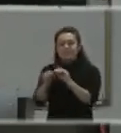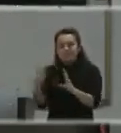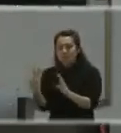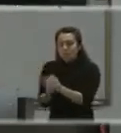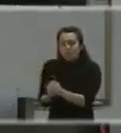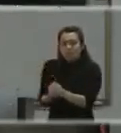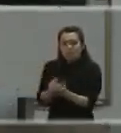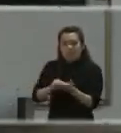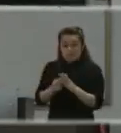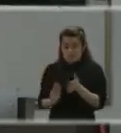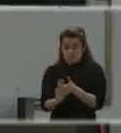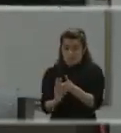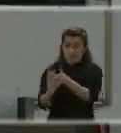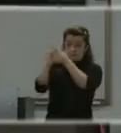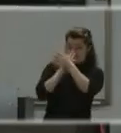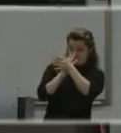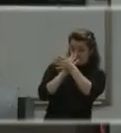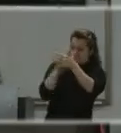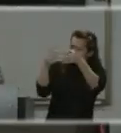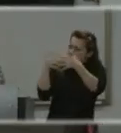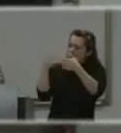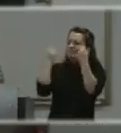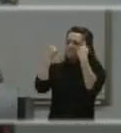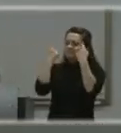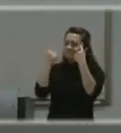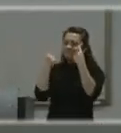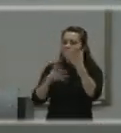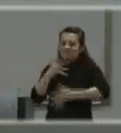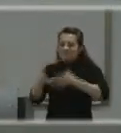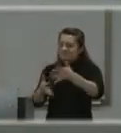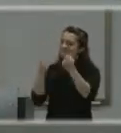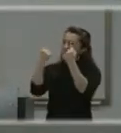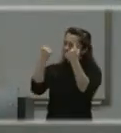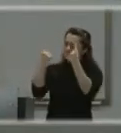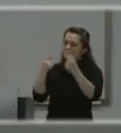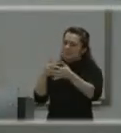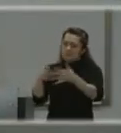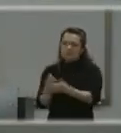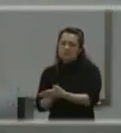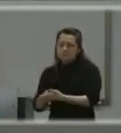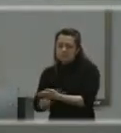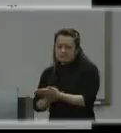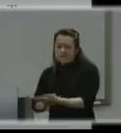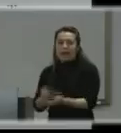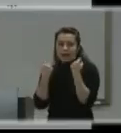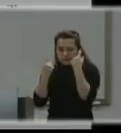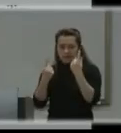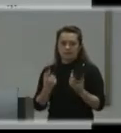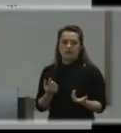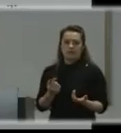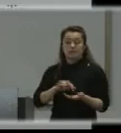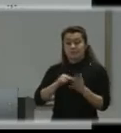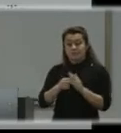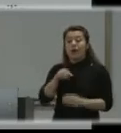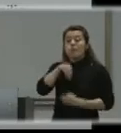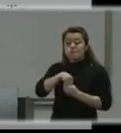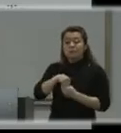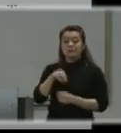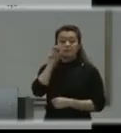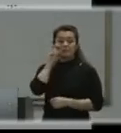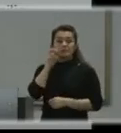la información que yo reciba deba ser accesible. Y el derecho a la salud explícitamente habla de la salud sexual